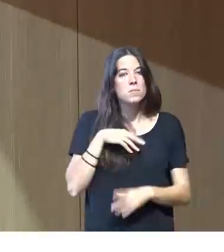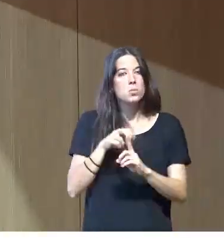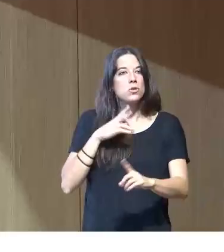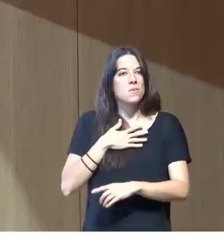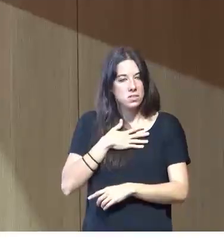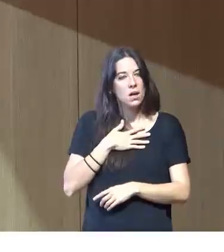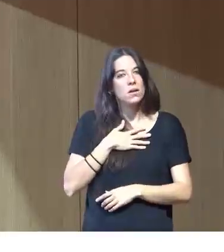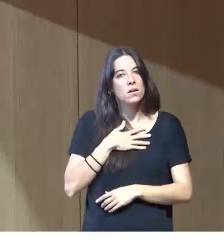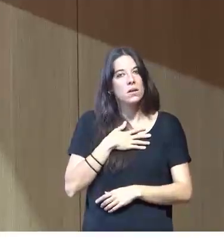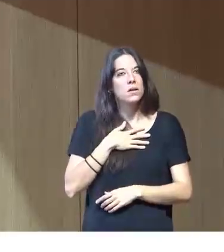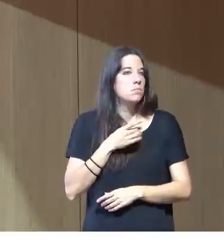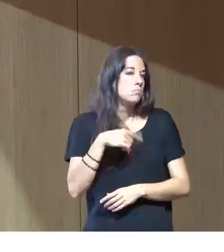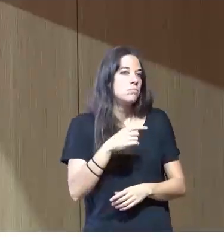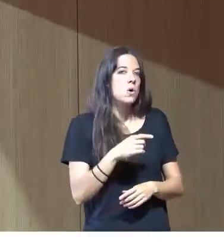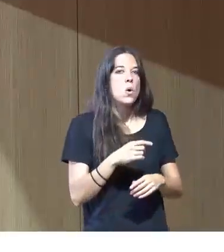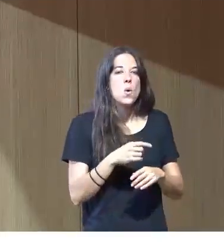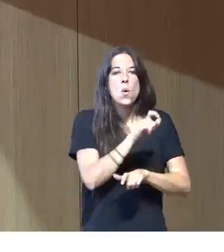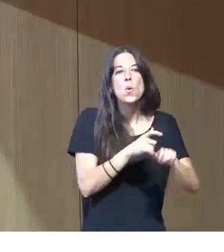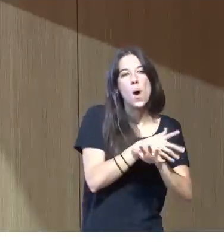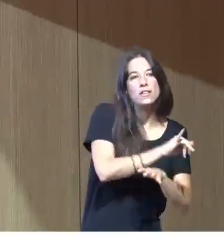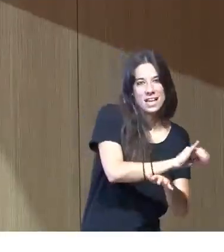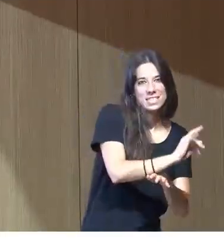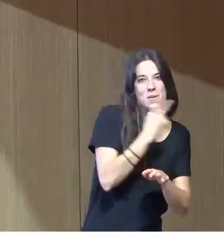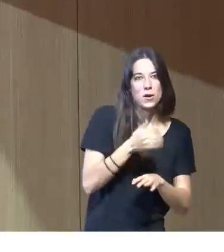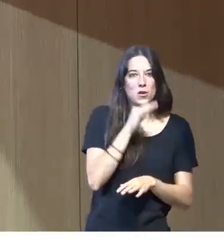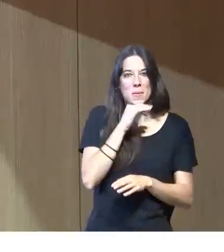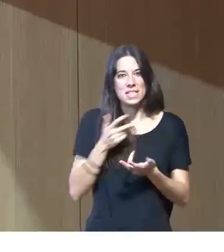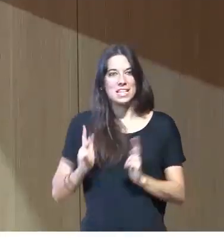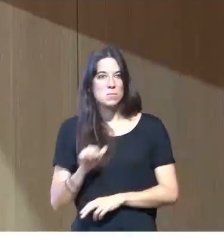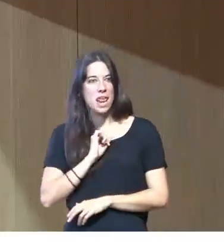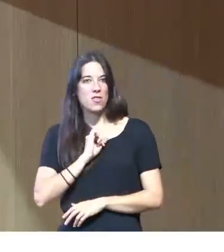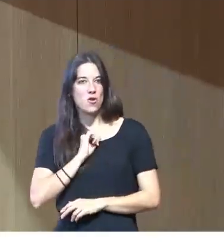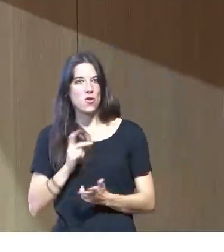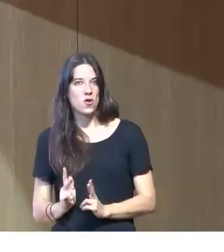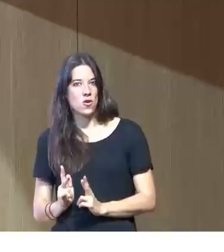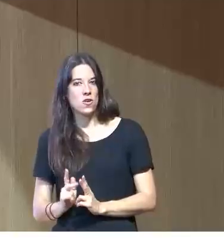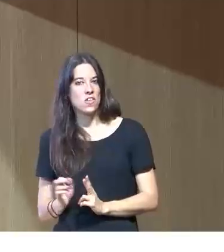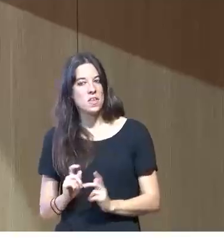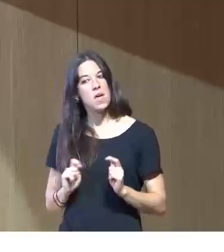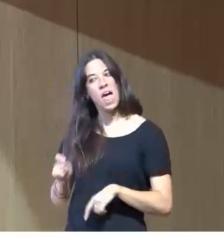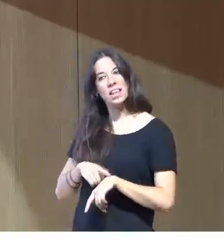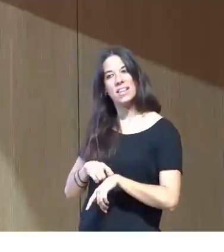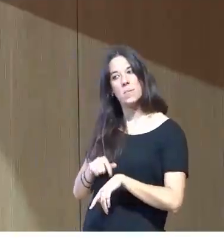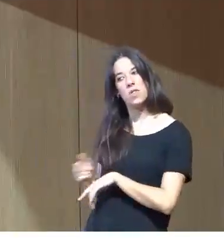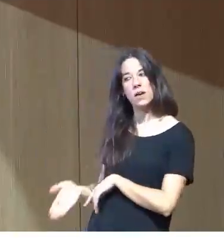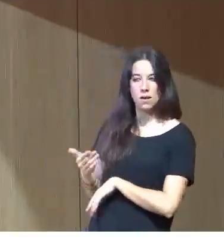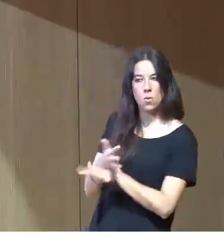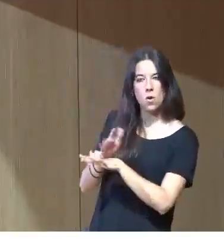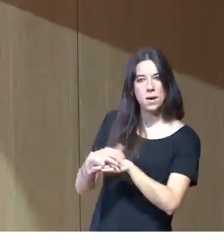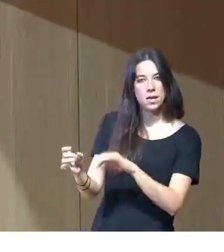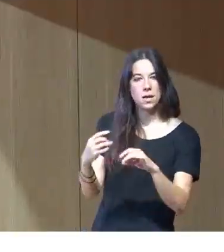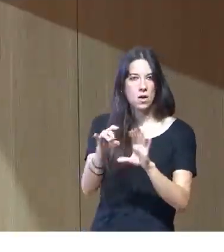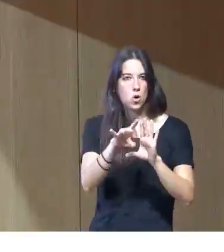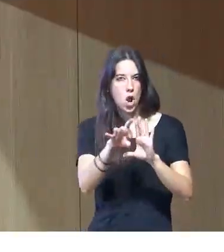a ver los jugadores los tenemos lo que pasa es que están en la banca yo creo que tenemos que darle minutos de juego para que vayan a marcar goles pero los tenemos